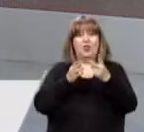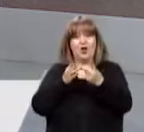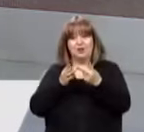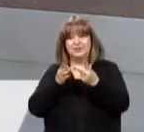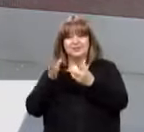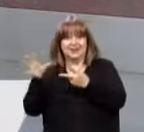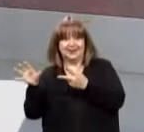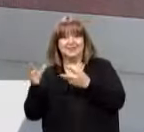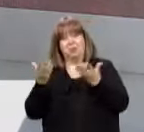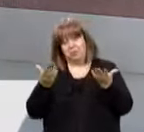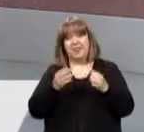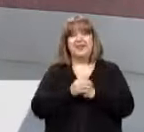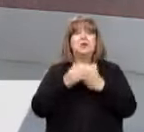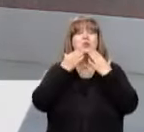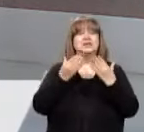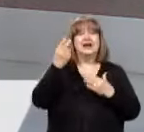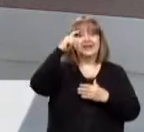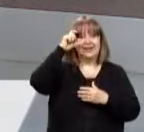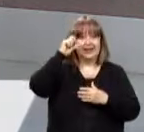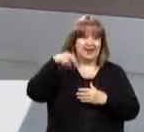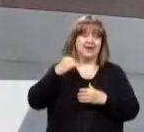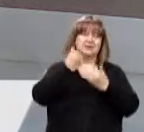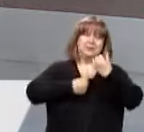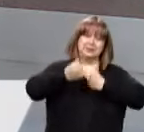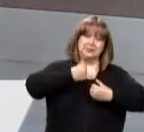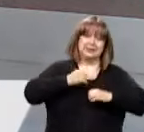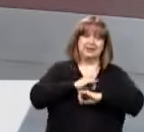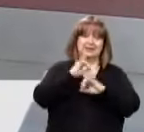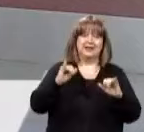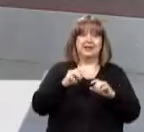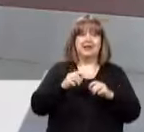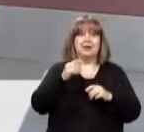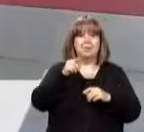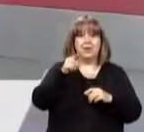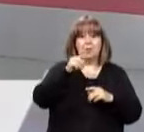la incertidumbre Elena Muchísimas gracias No gracias a ustedes gracias